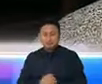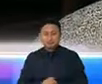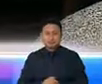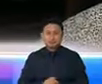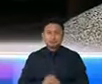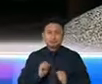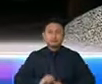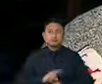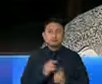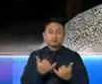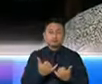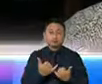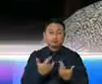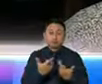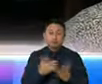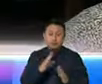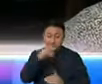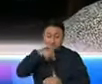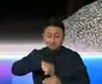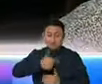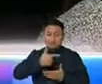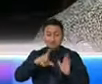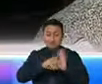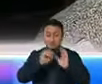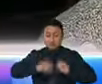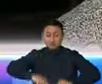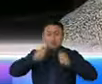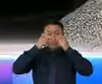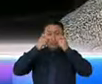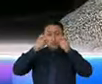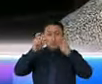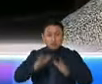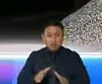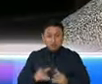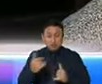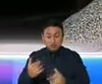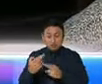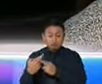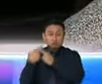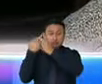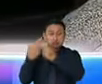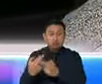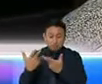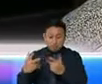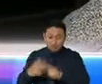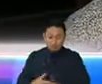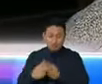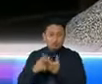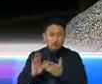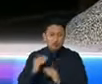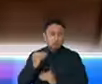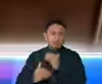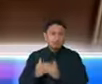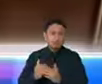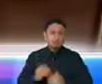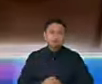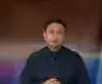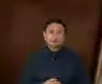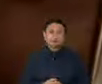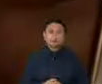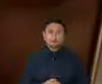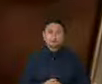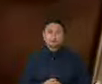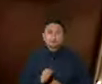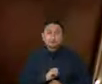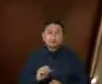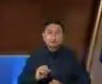inmediatamente activando los protocolos necesarios y Fiscalía es la que se encarga de realizar el debido proceso. Pero no serían